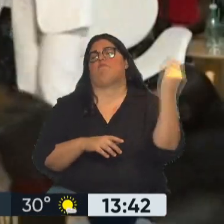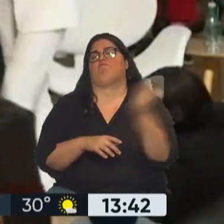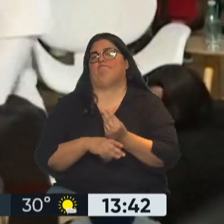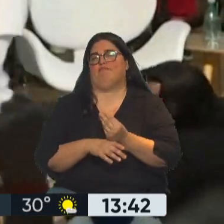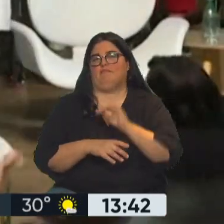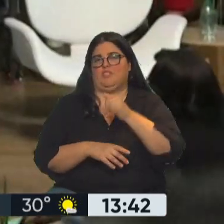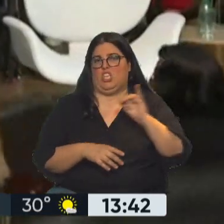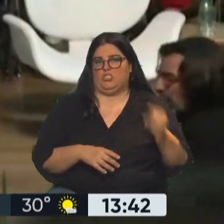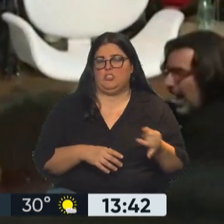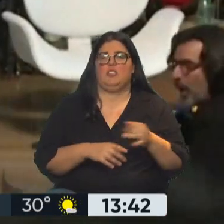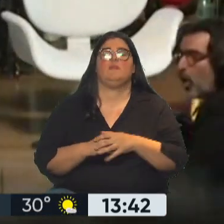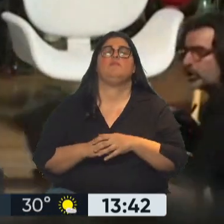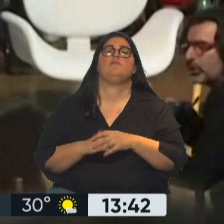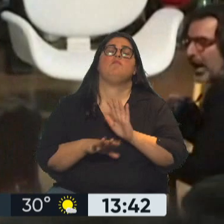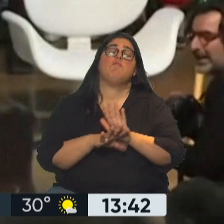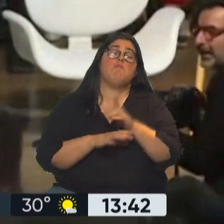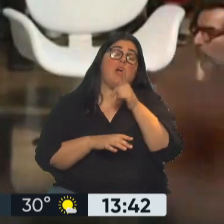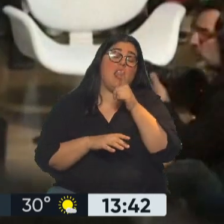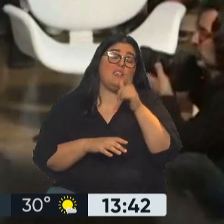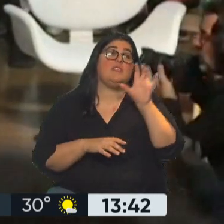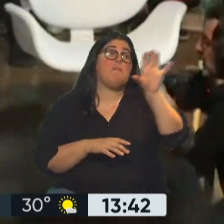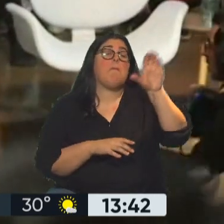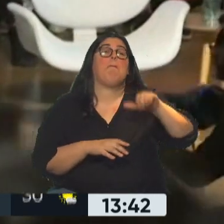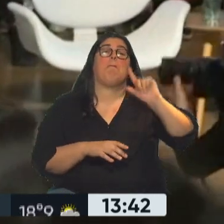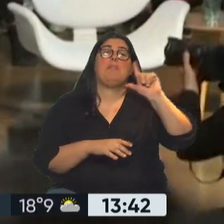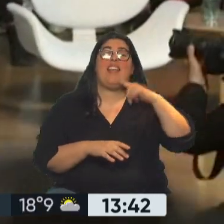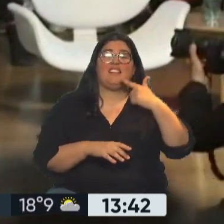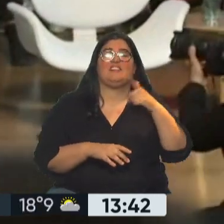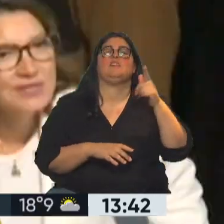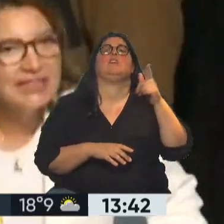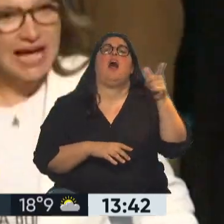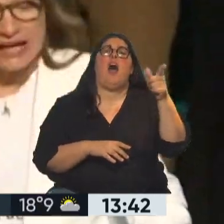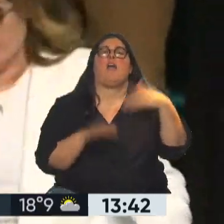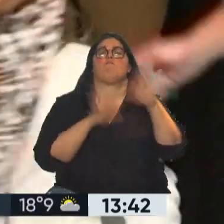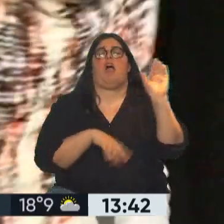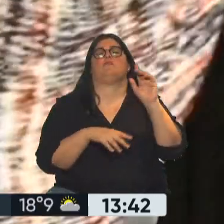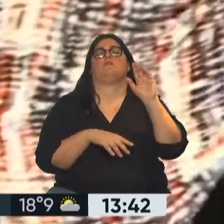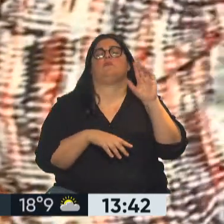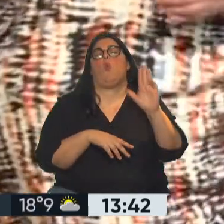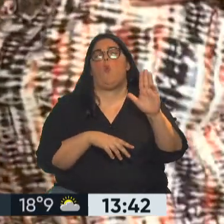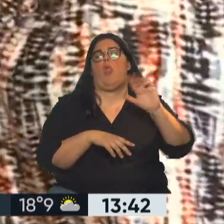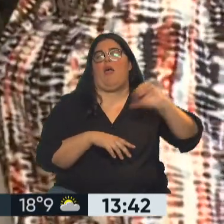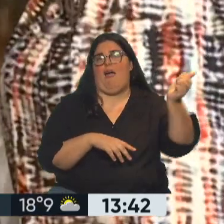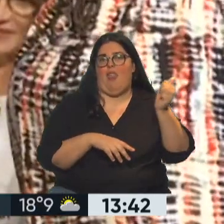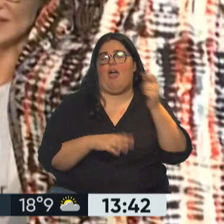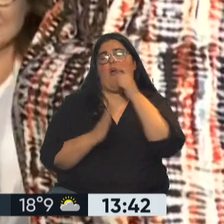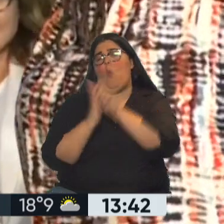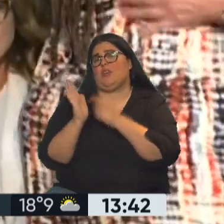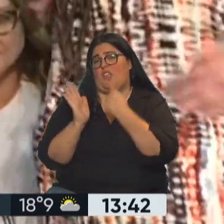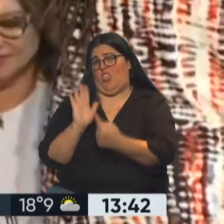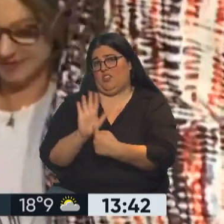según las encuestas, ganaría Lula da Silva, en concordancia justamente con lo que dicen las encuestas, que si miramos,